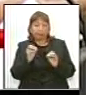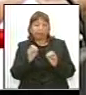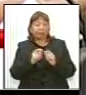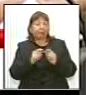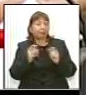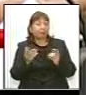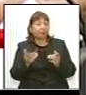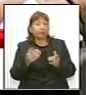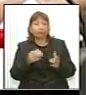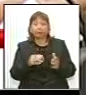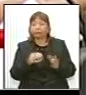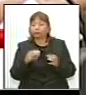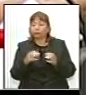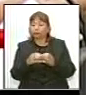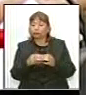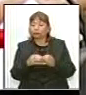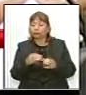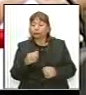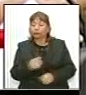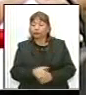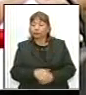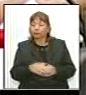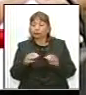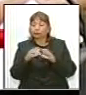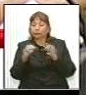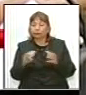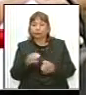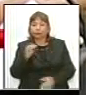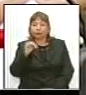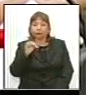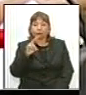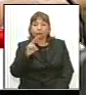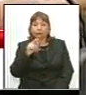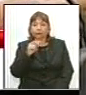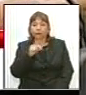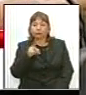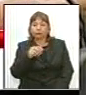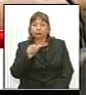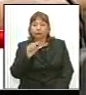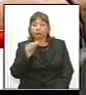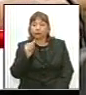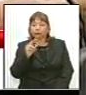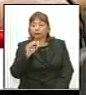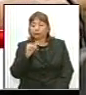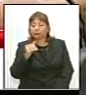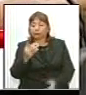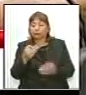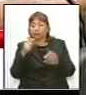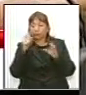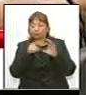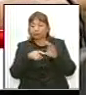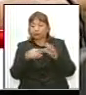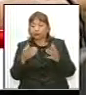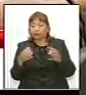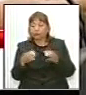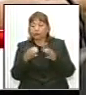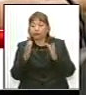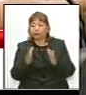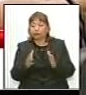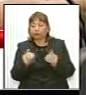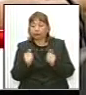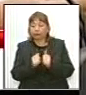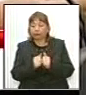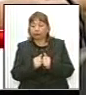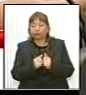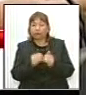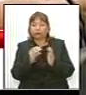lejos, por ejemplo, con el caso reciente de la congresista Maritza García, que fue reincorporada hace poco en su cargo de congresista por una